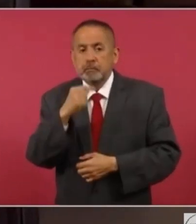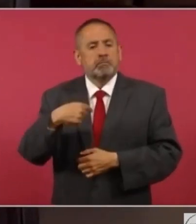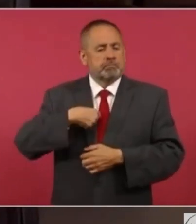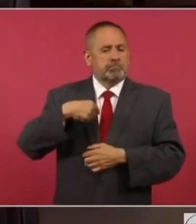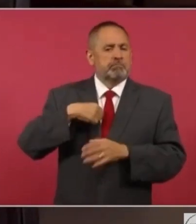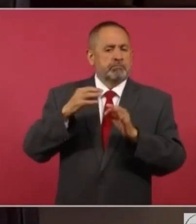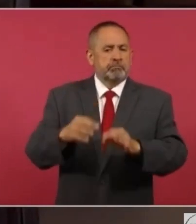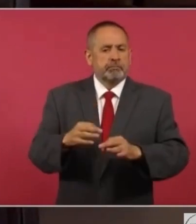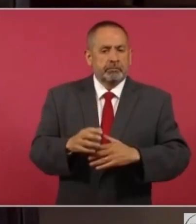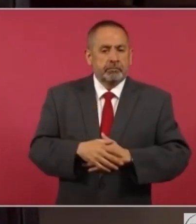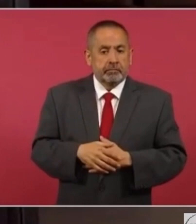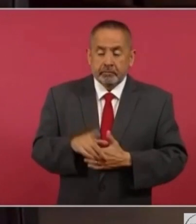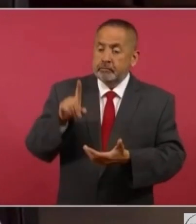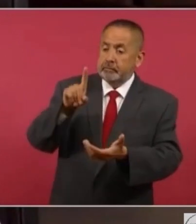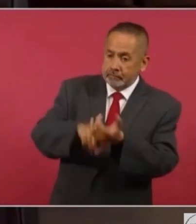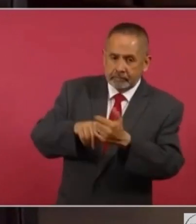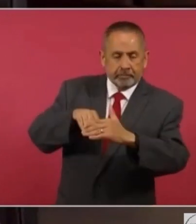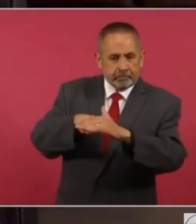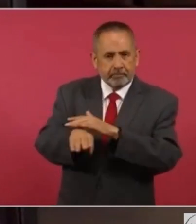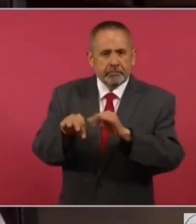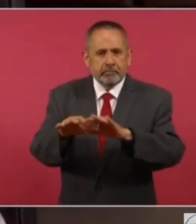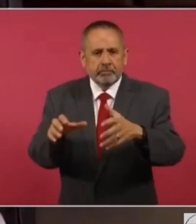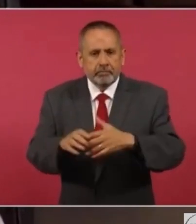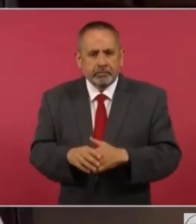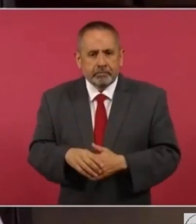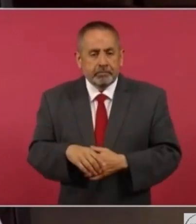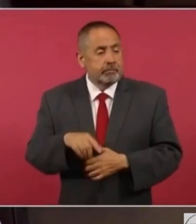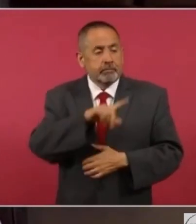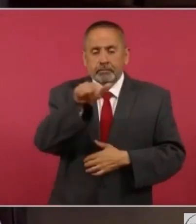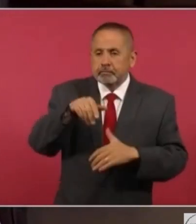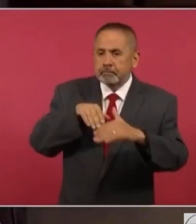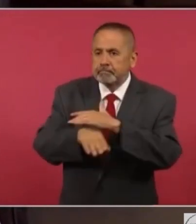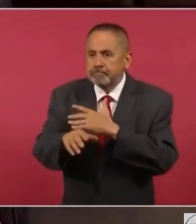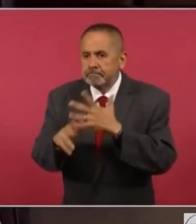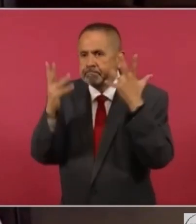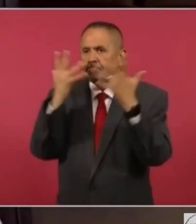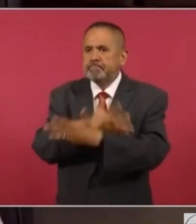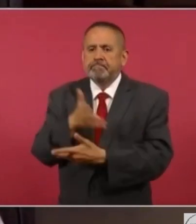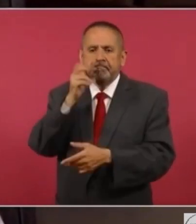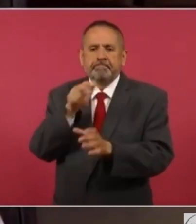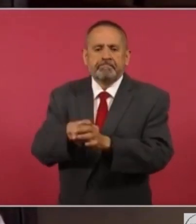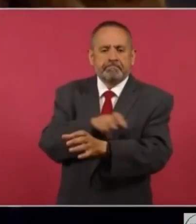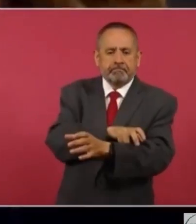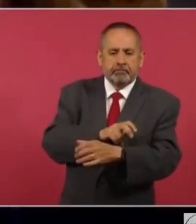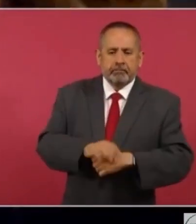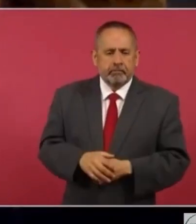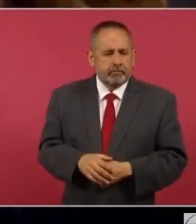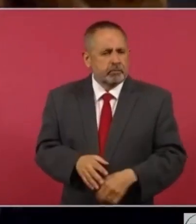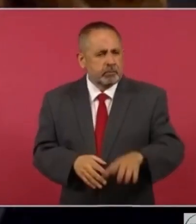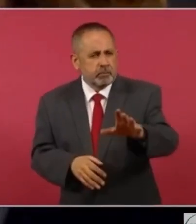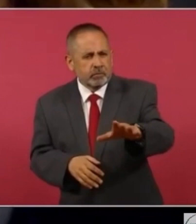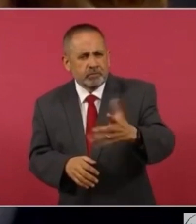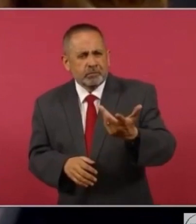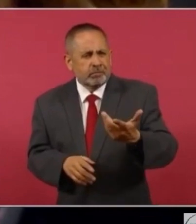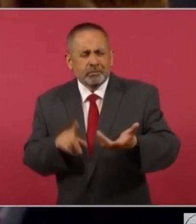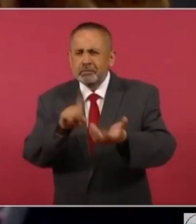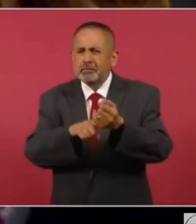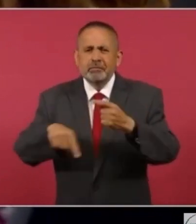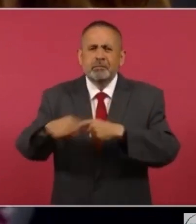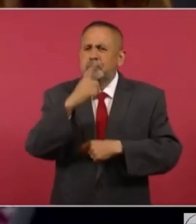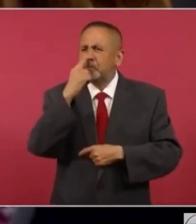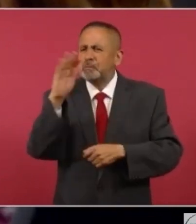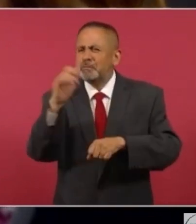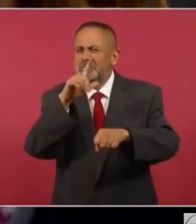Porque desde adentro se hacen las cosas. Después se dio cuenta que no se hacen desde adentro y se salió. ¿No se terminó por podrir la Policía